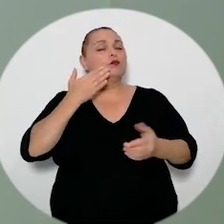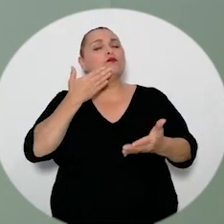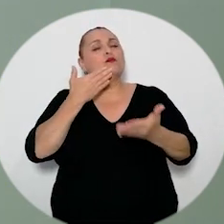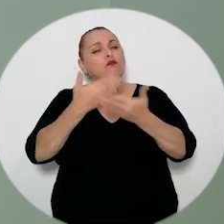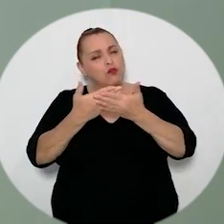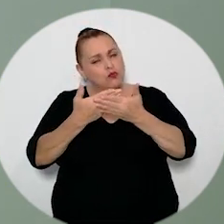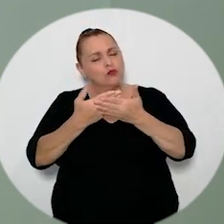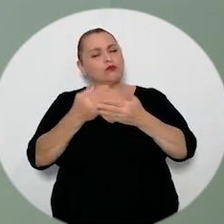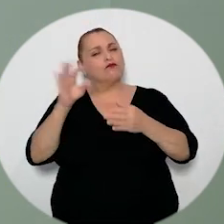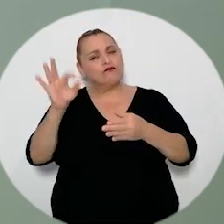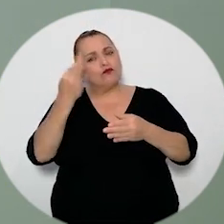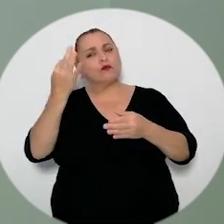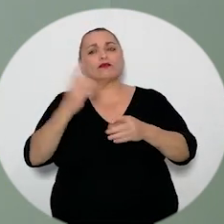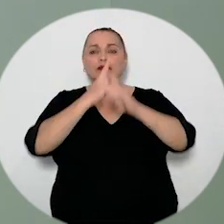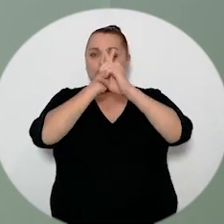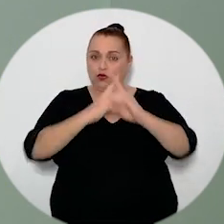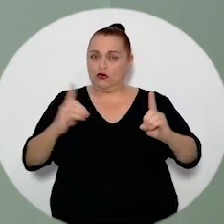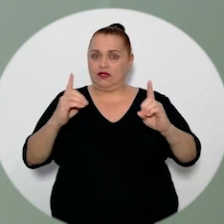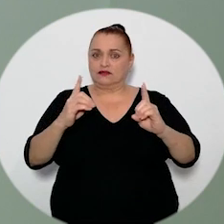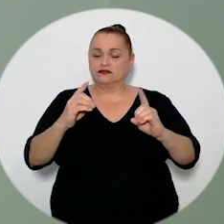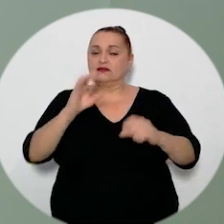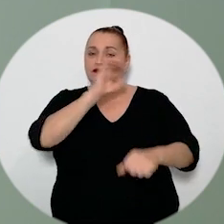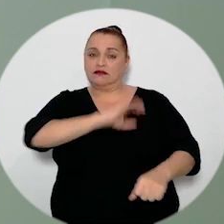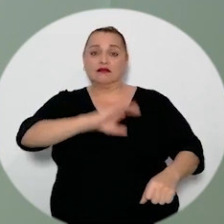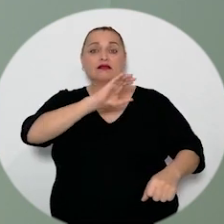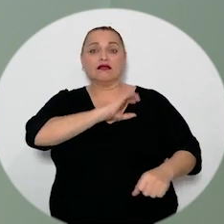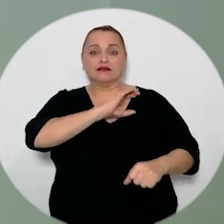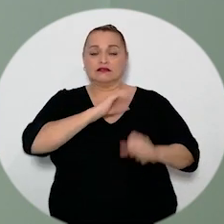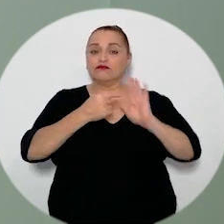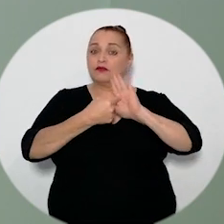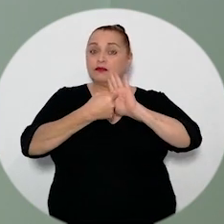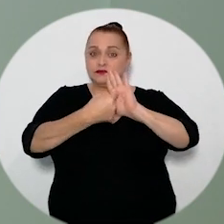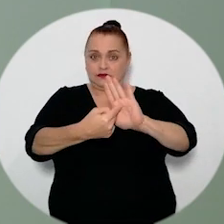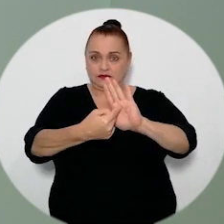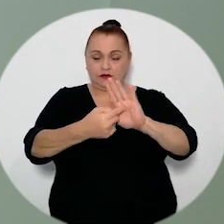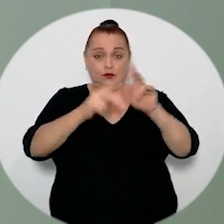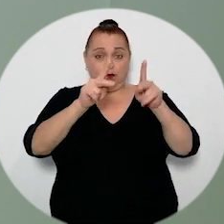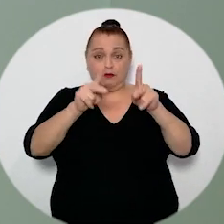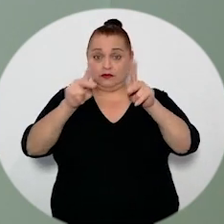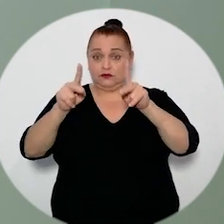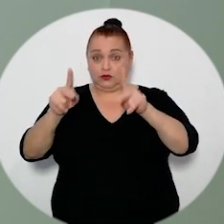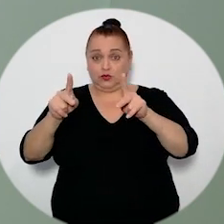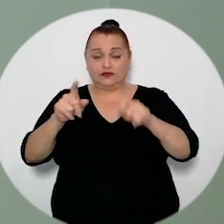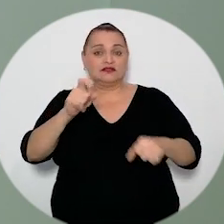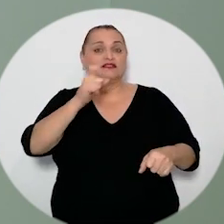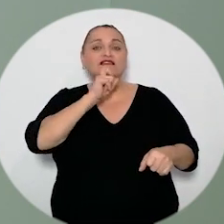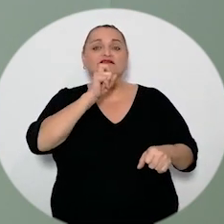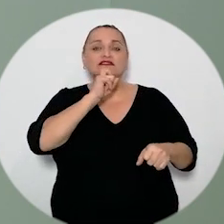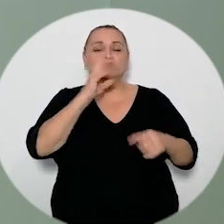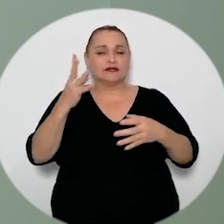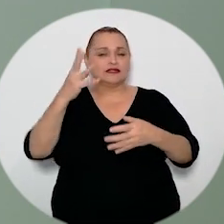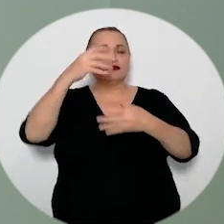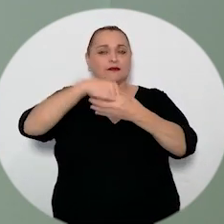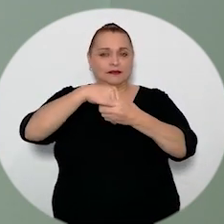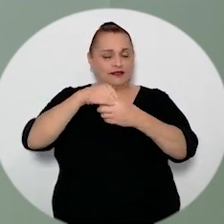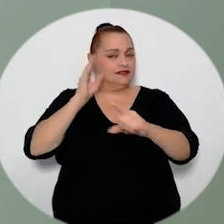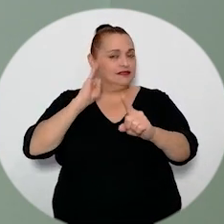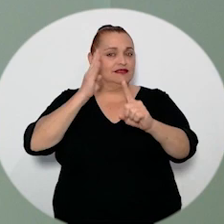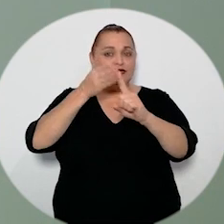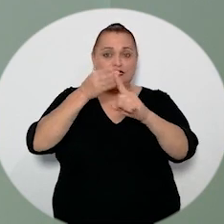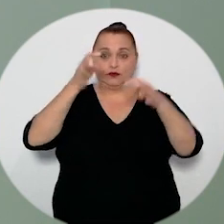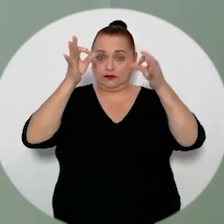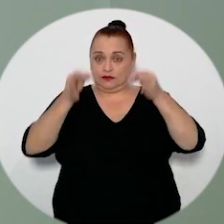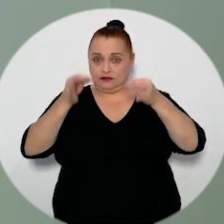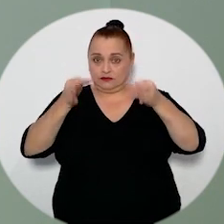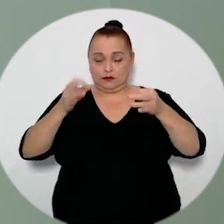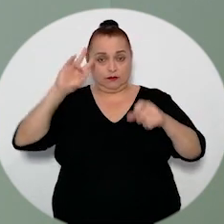es en buena medida una democracia de carácter representativo, donde los ciudadanos difícilmente intervienen de manera directa